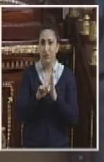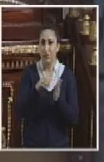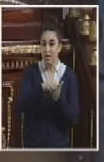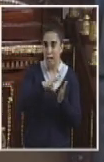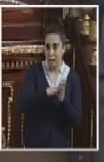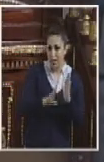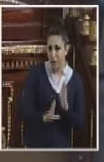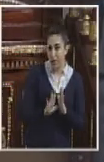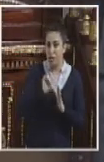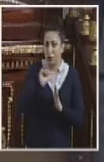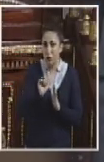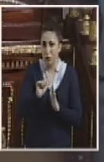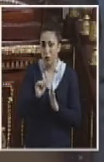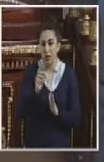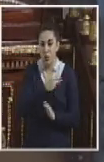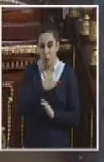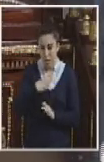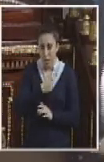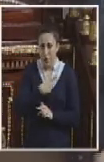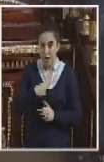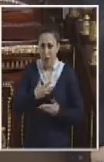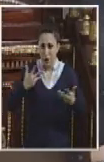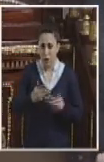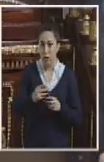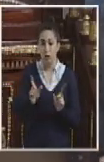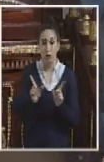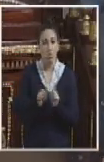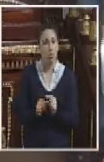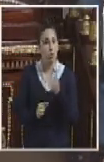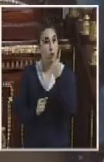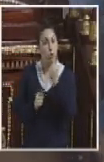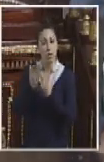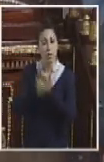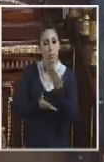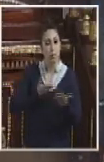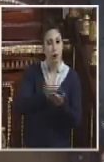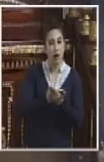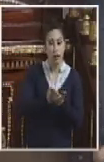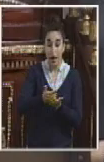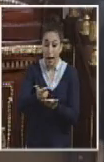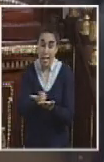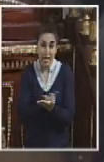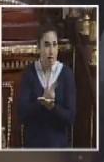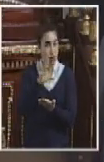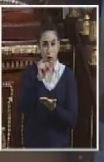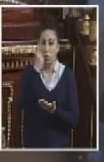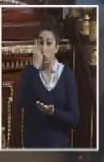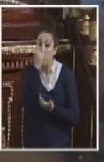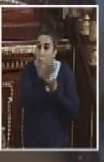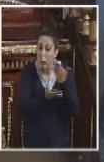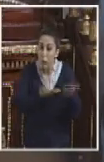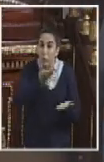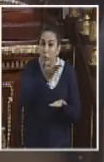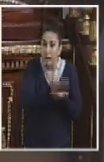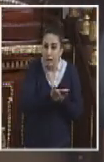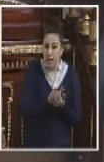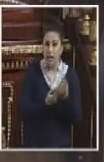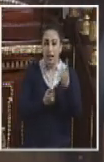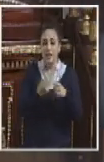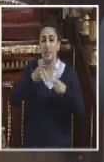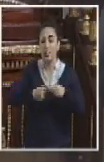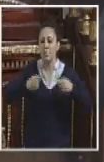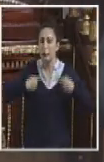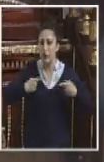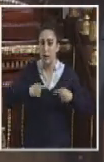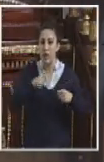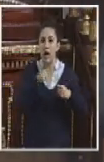obligan a hacer este procedimiento de enviar solo una propuesta, no una terna. Y además de enviar una propuesta, la misma